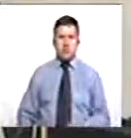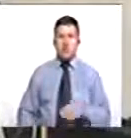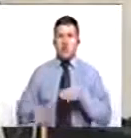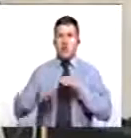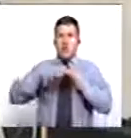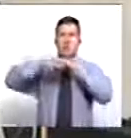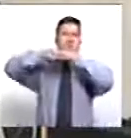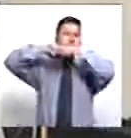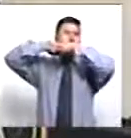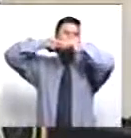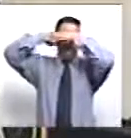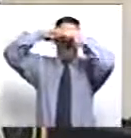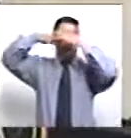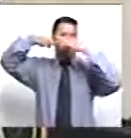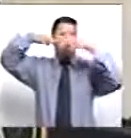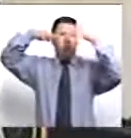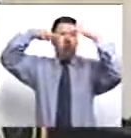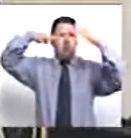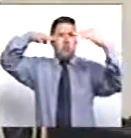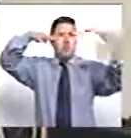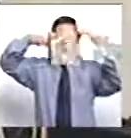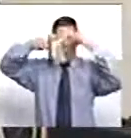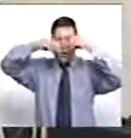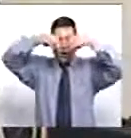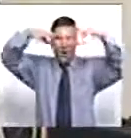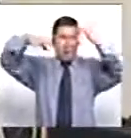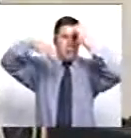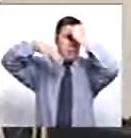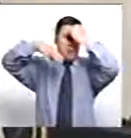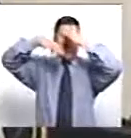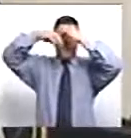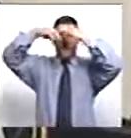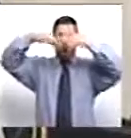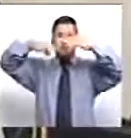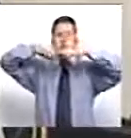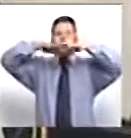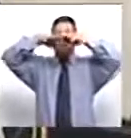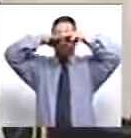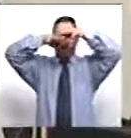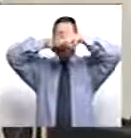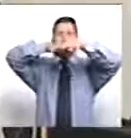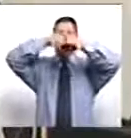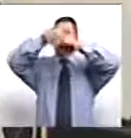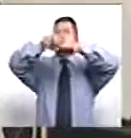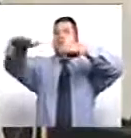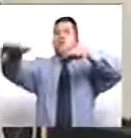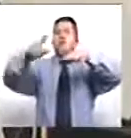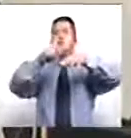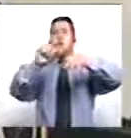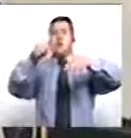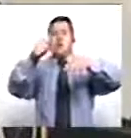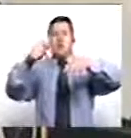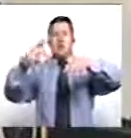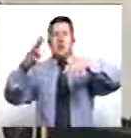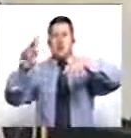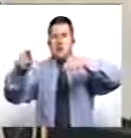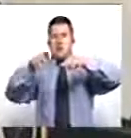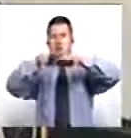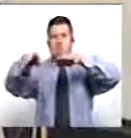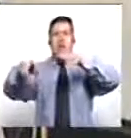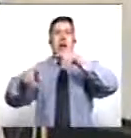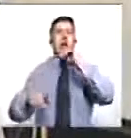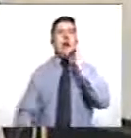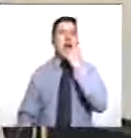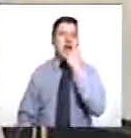alta, sino que pasan las líneas de transmisión de distribución, o sea, las líneas de 110. Y ese ya era el